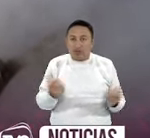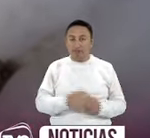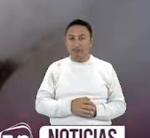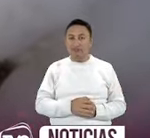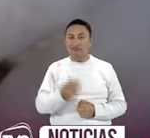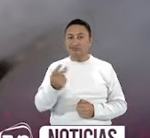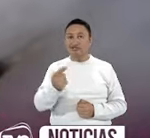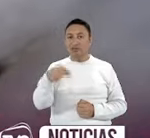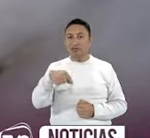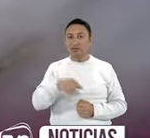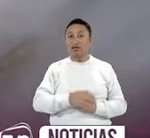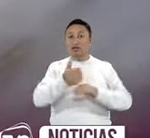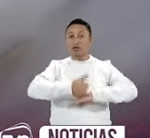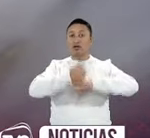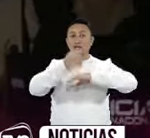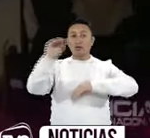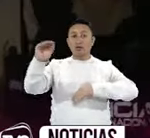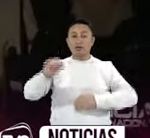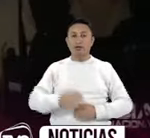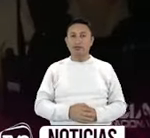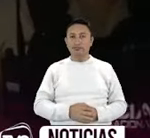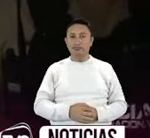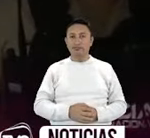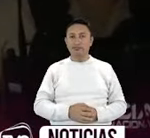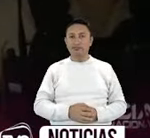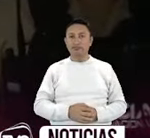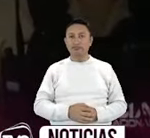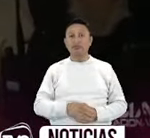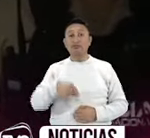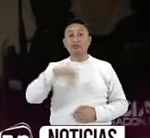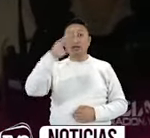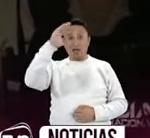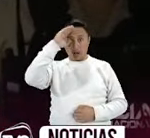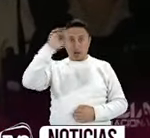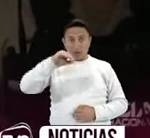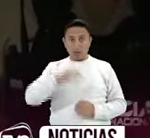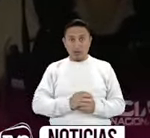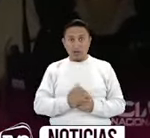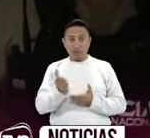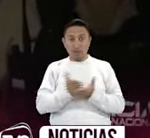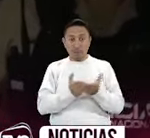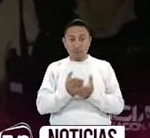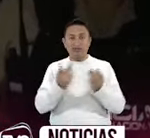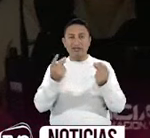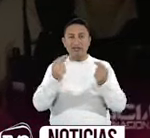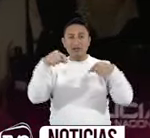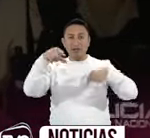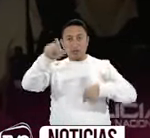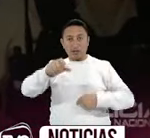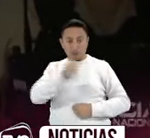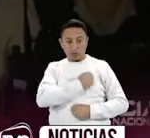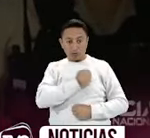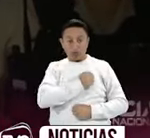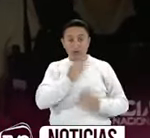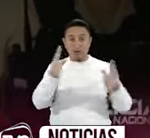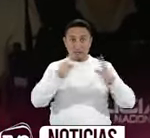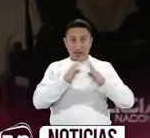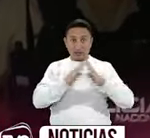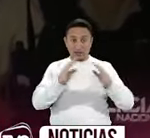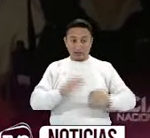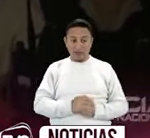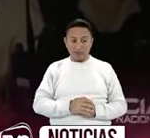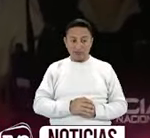las autoridades. Y los servidores policiales pudieron tomar contacto con la propietaria del domicilio, una casa